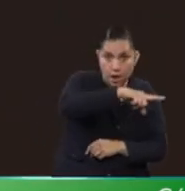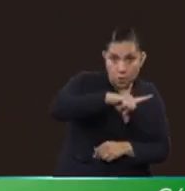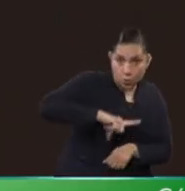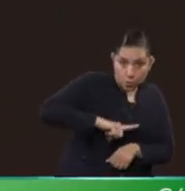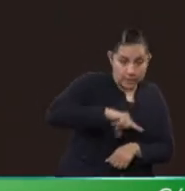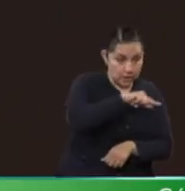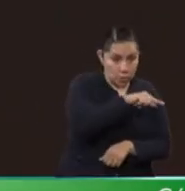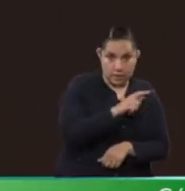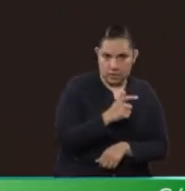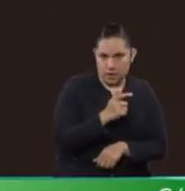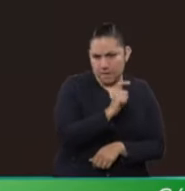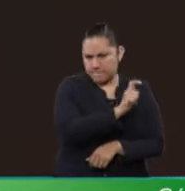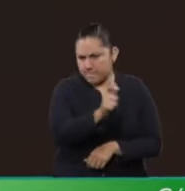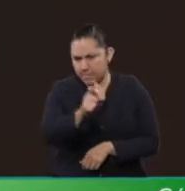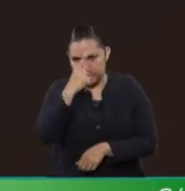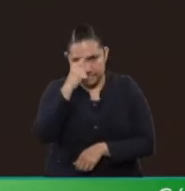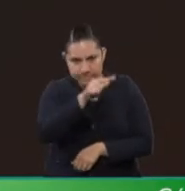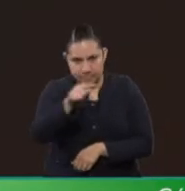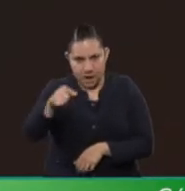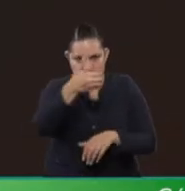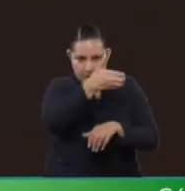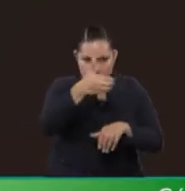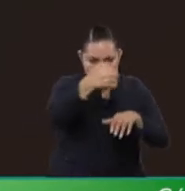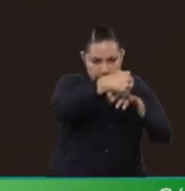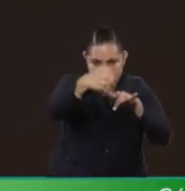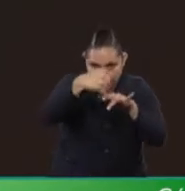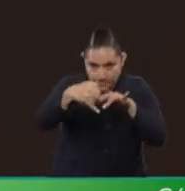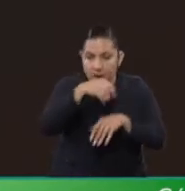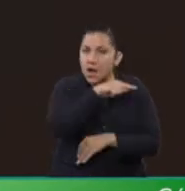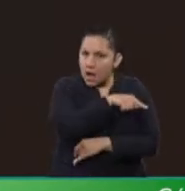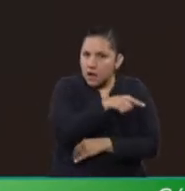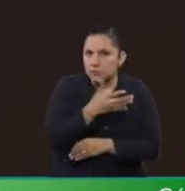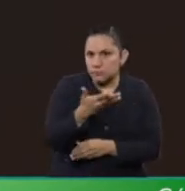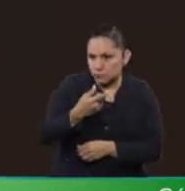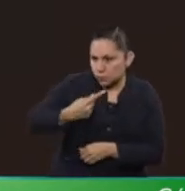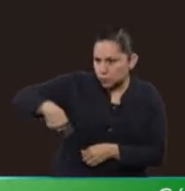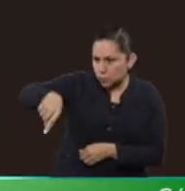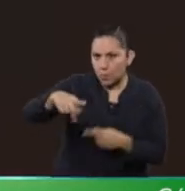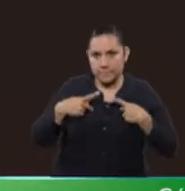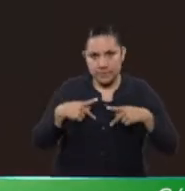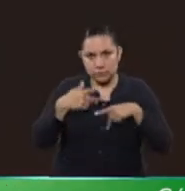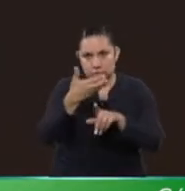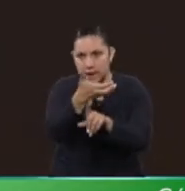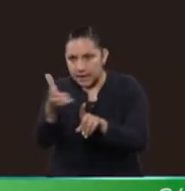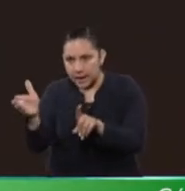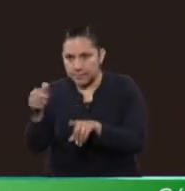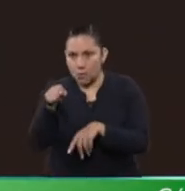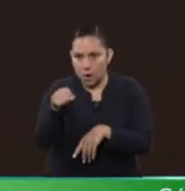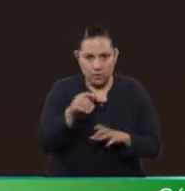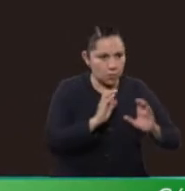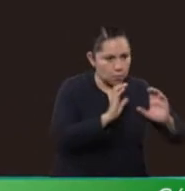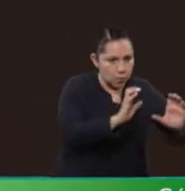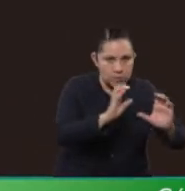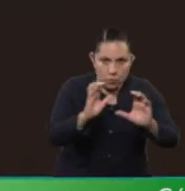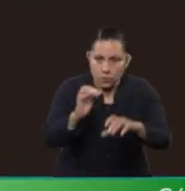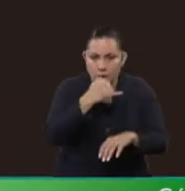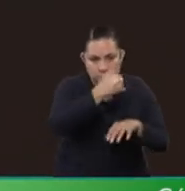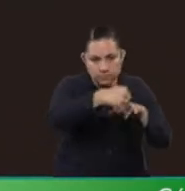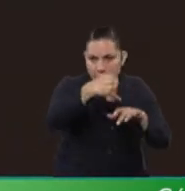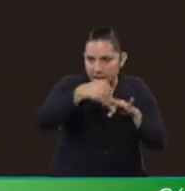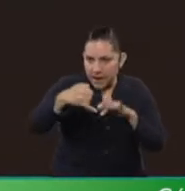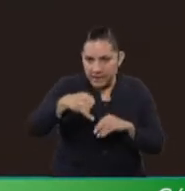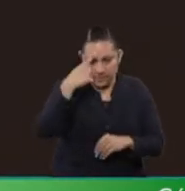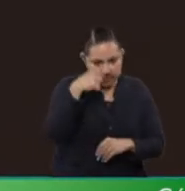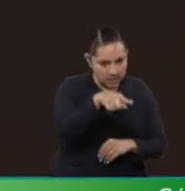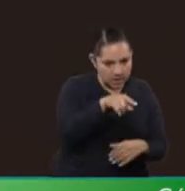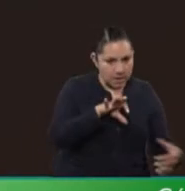aprovechen de los precios de garantía para los campesinos que estamos intentando cuidar y más allá de eso también quiero